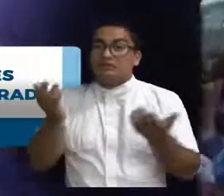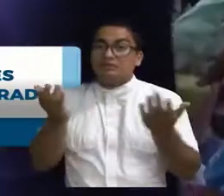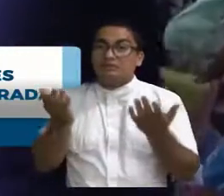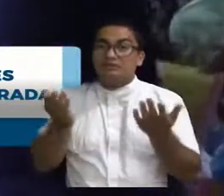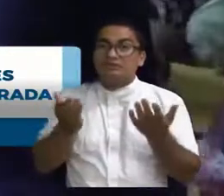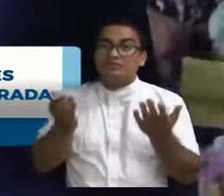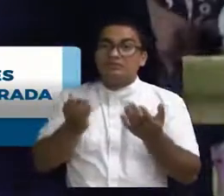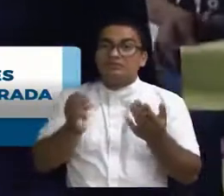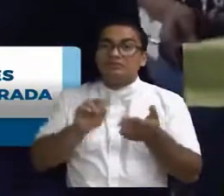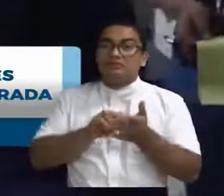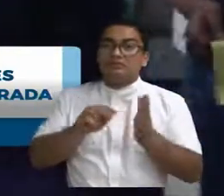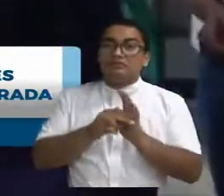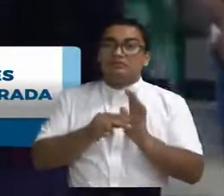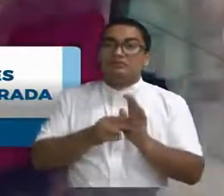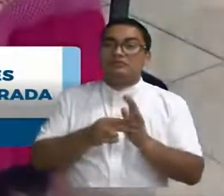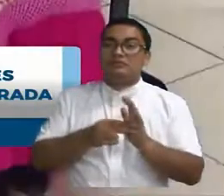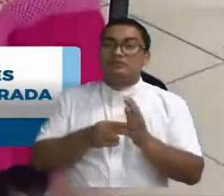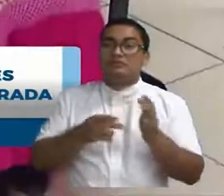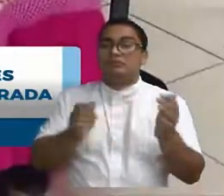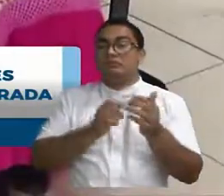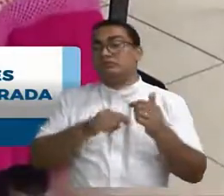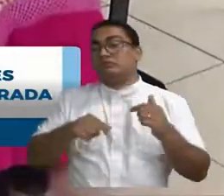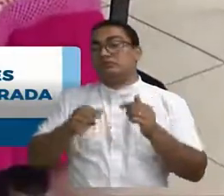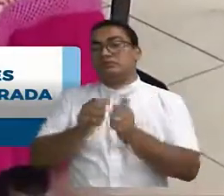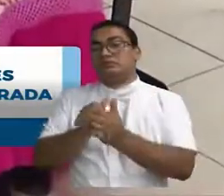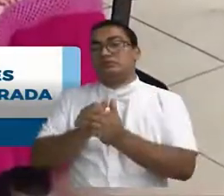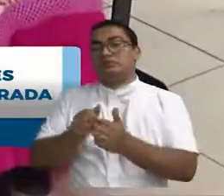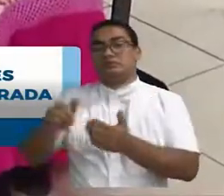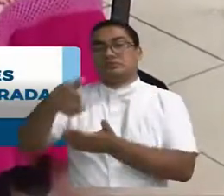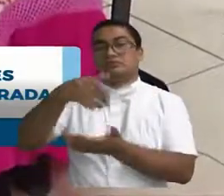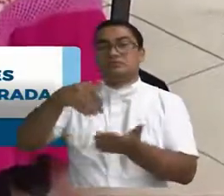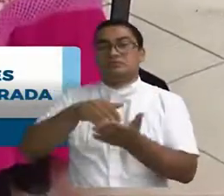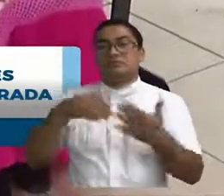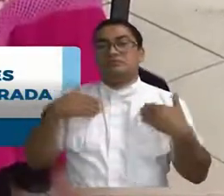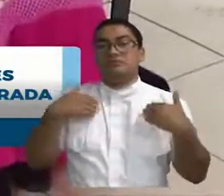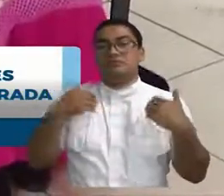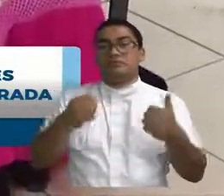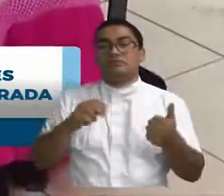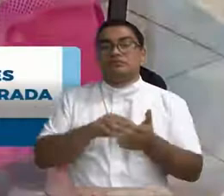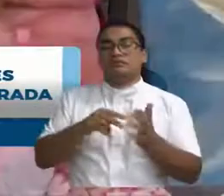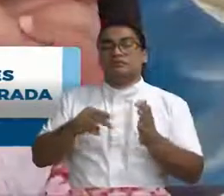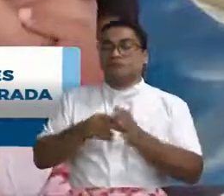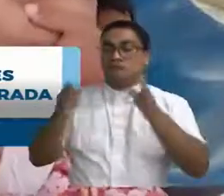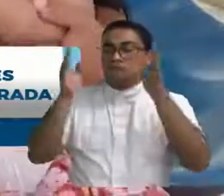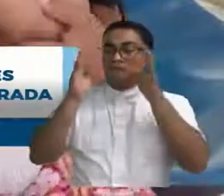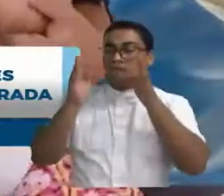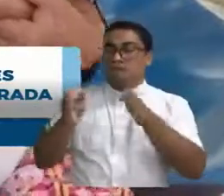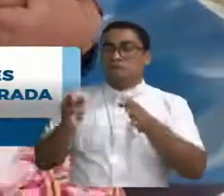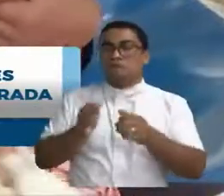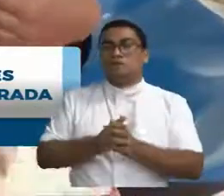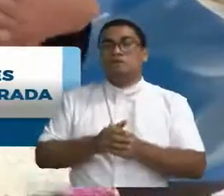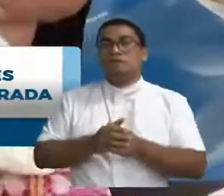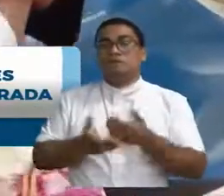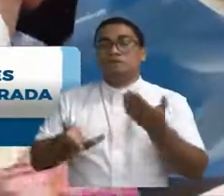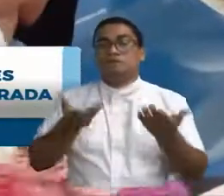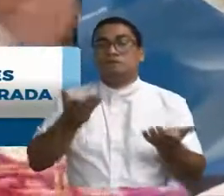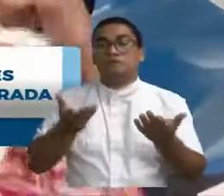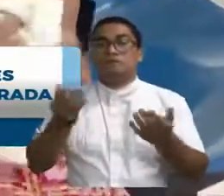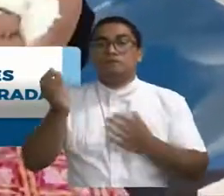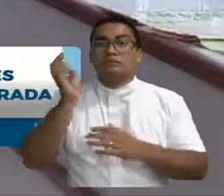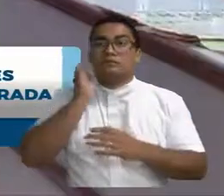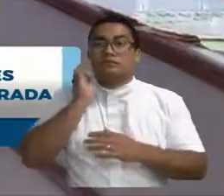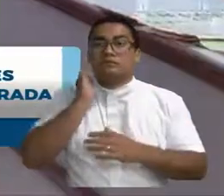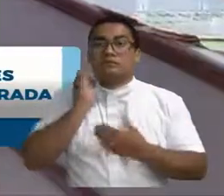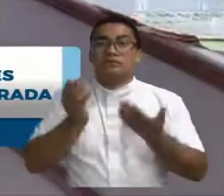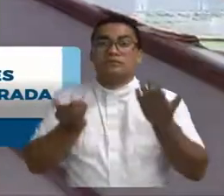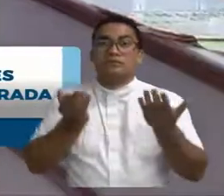cerca y es el niño que hay que llevar a la unidad de salud y que hay que estar pendiente de ese niño y darle seguimiento. Aunque la mamá sienta que a veces va a la unidad